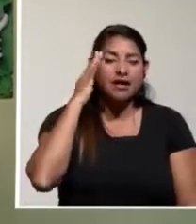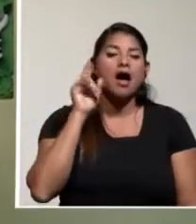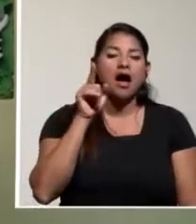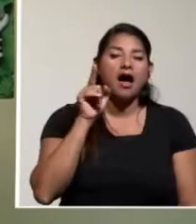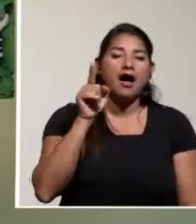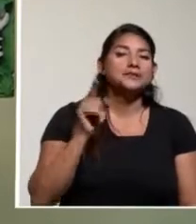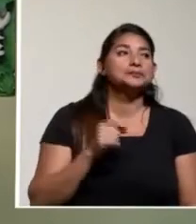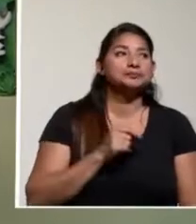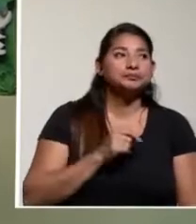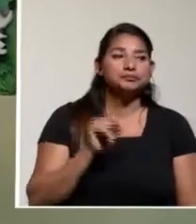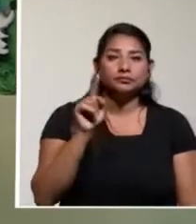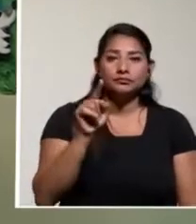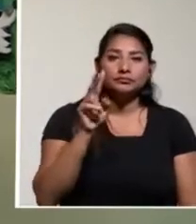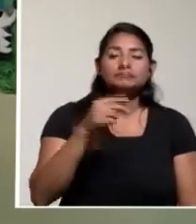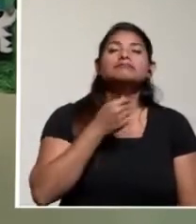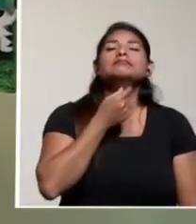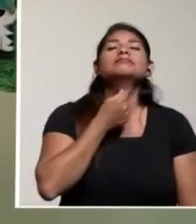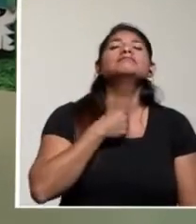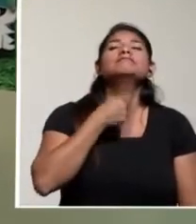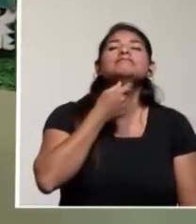digo,